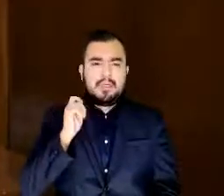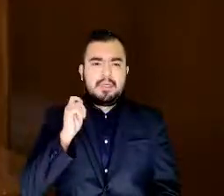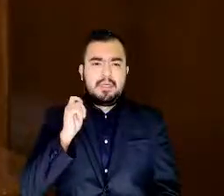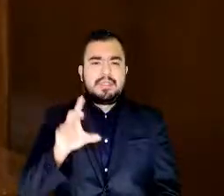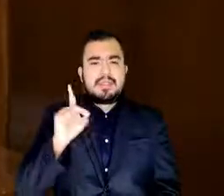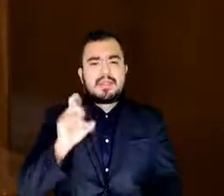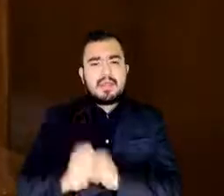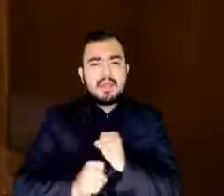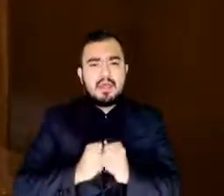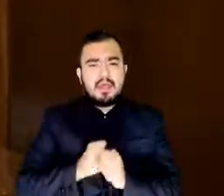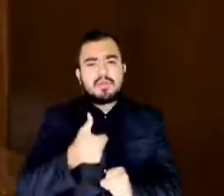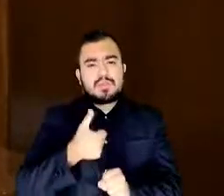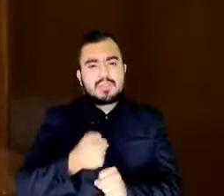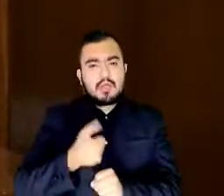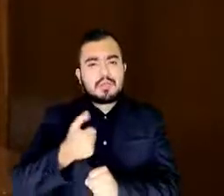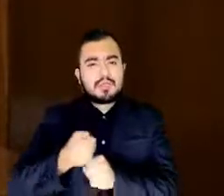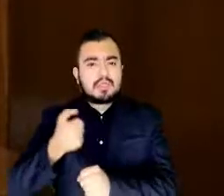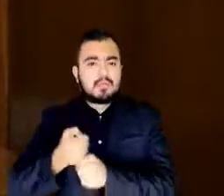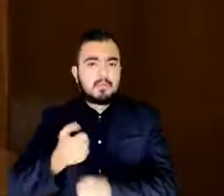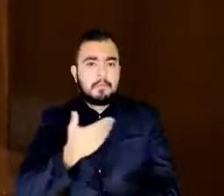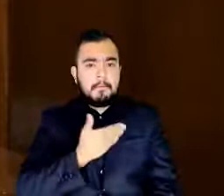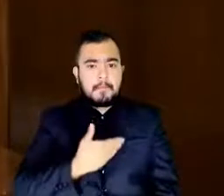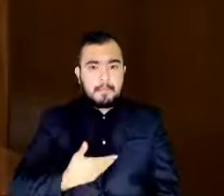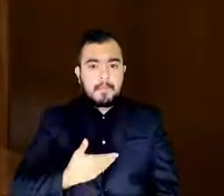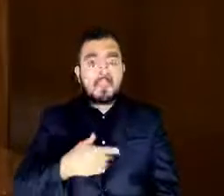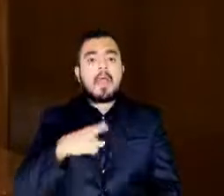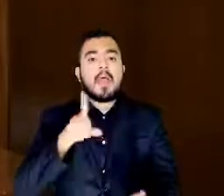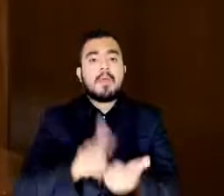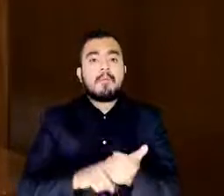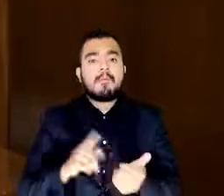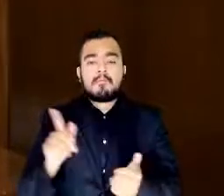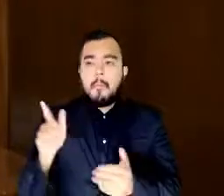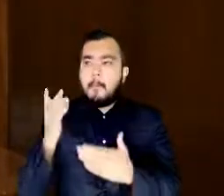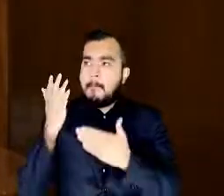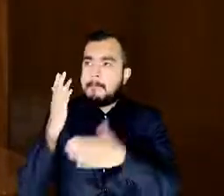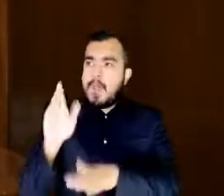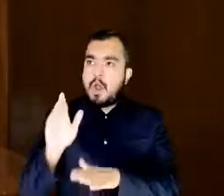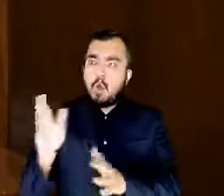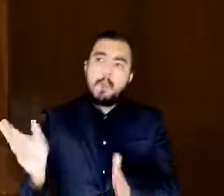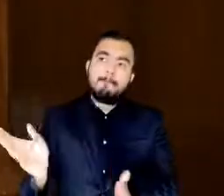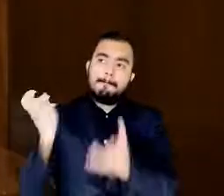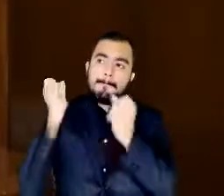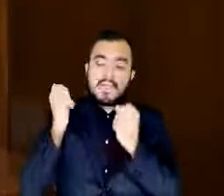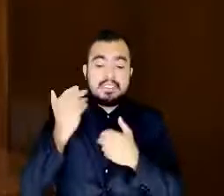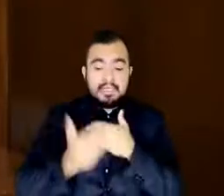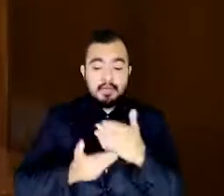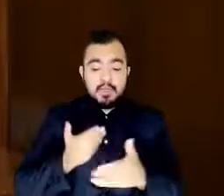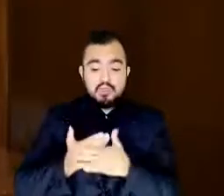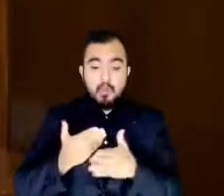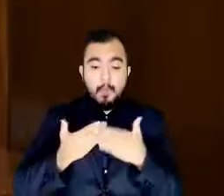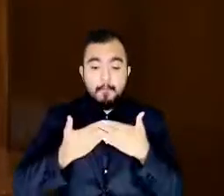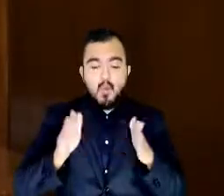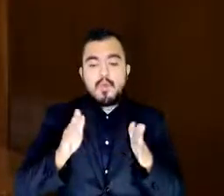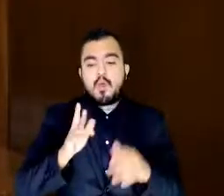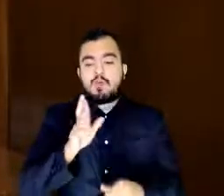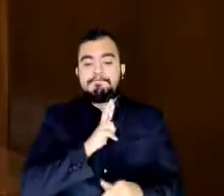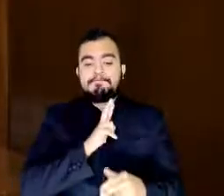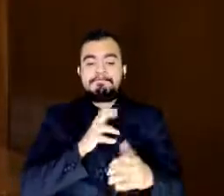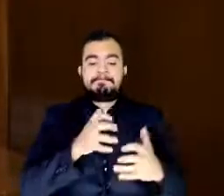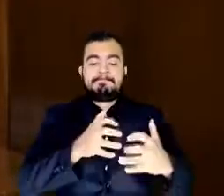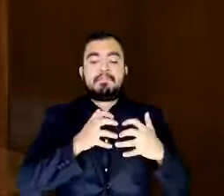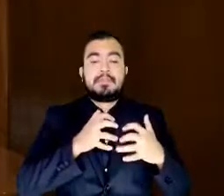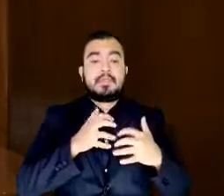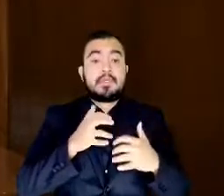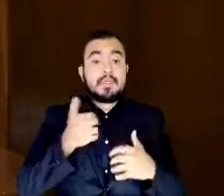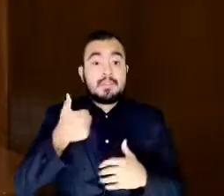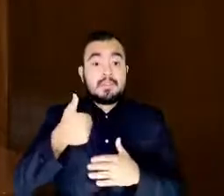rescatando a grandes banqueros, privatizando servicios públicos. ¿Y qué decir del sexenio pasado?